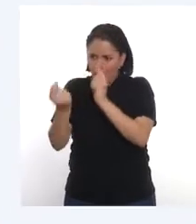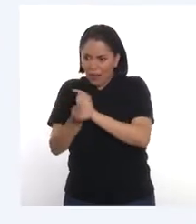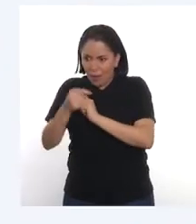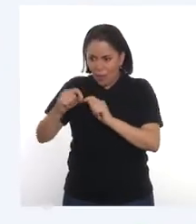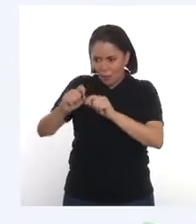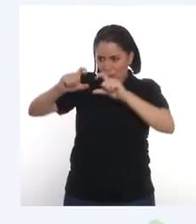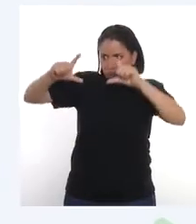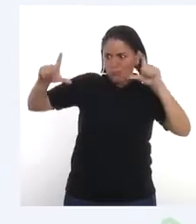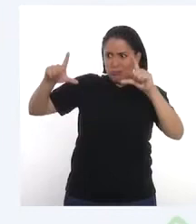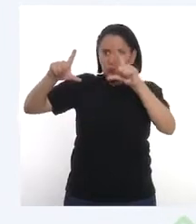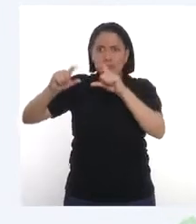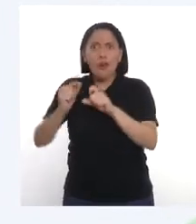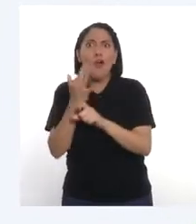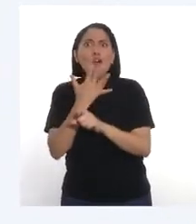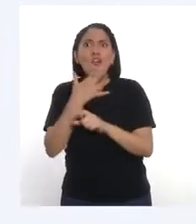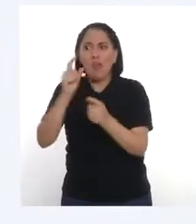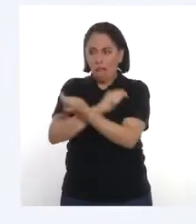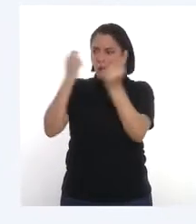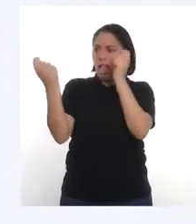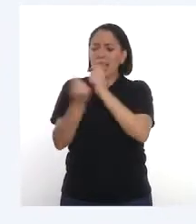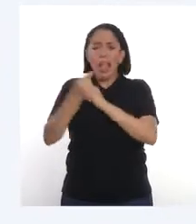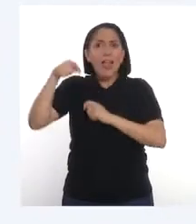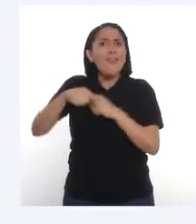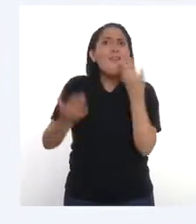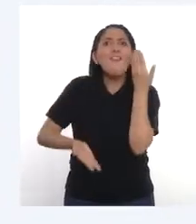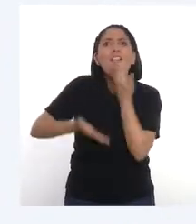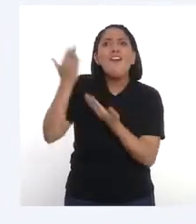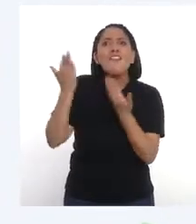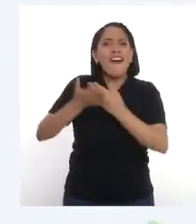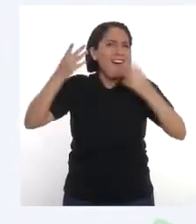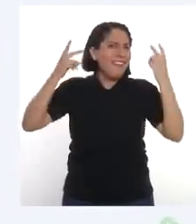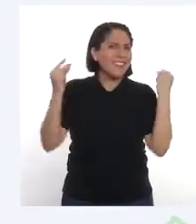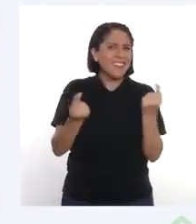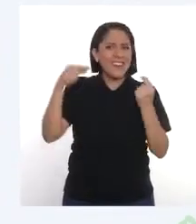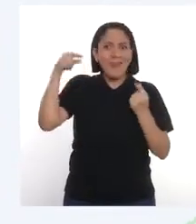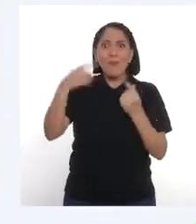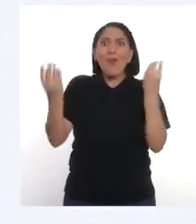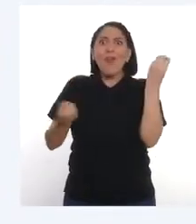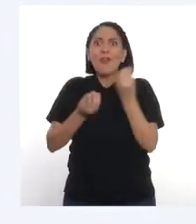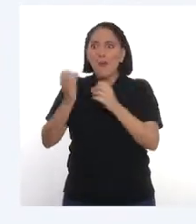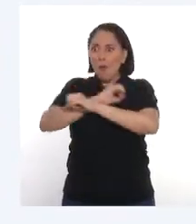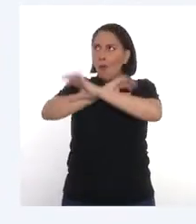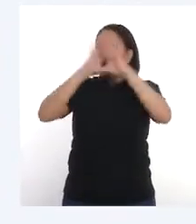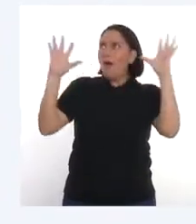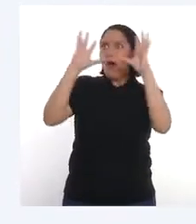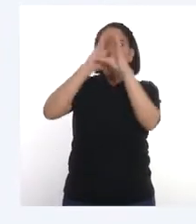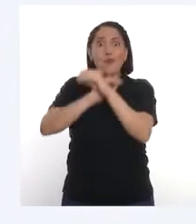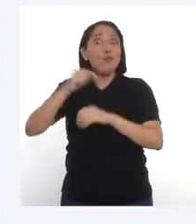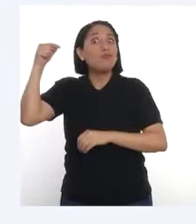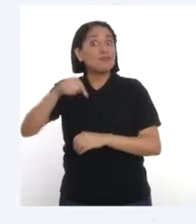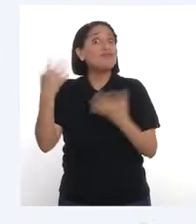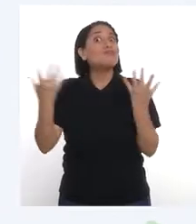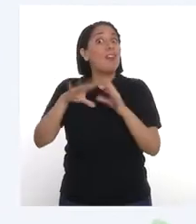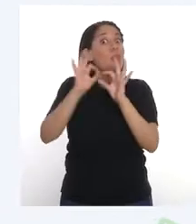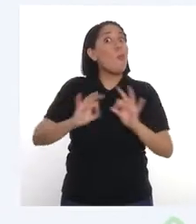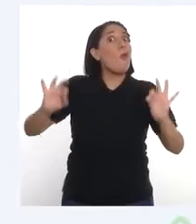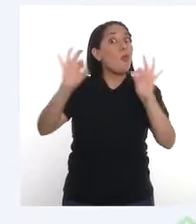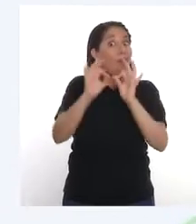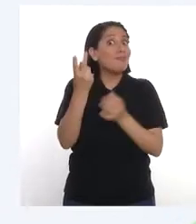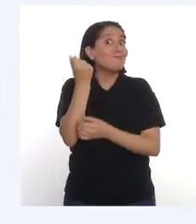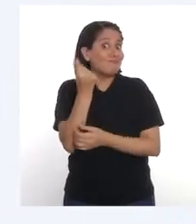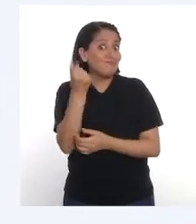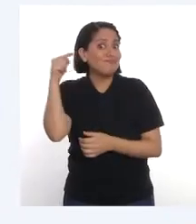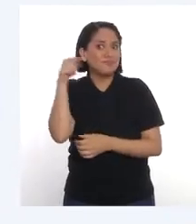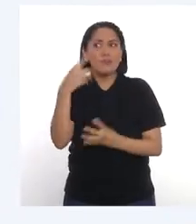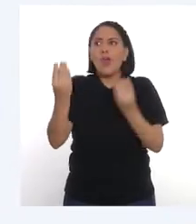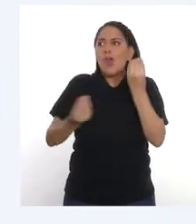tamaño, modificar colores enteros, es mucho más fácil y rápido. Y al final del día, el tiempo es dinero. Los tableros